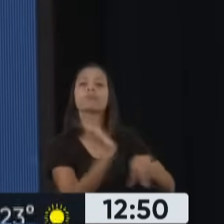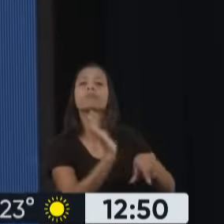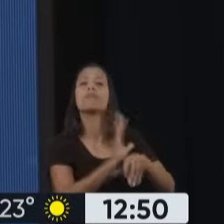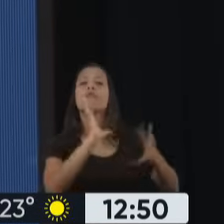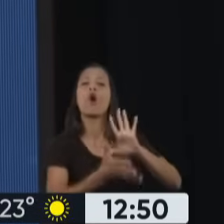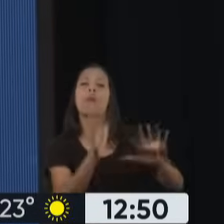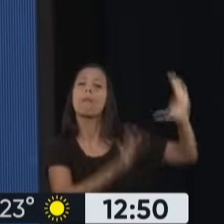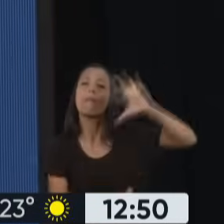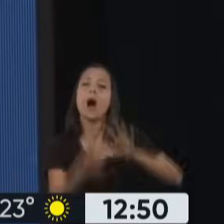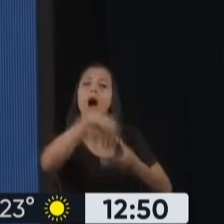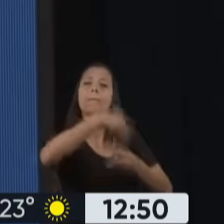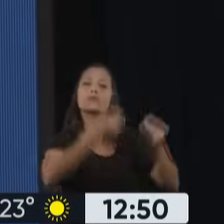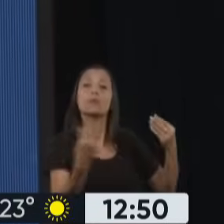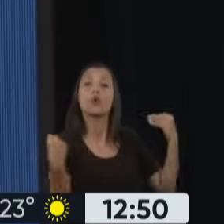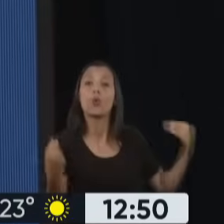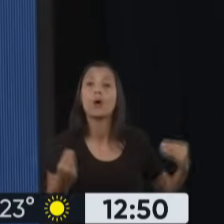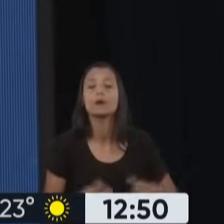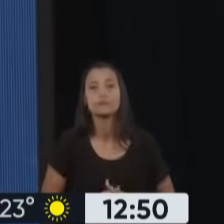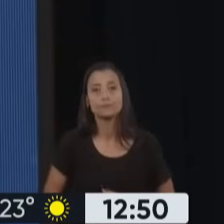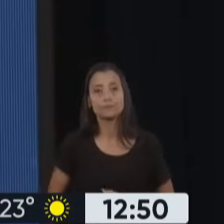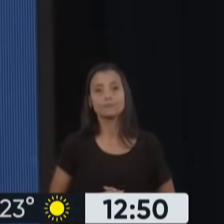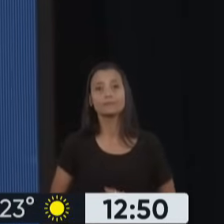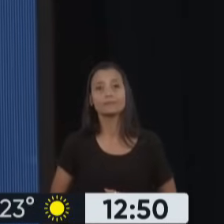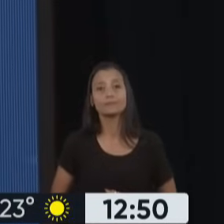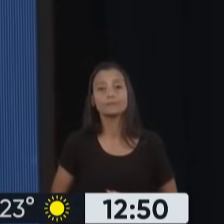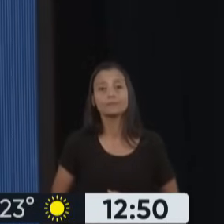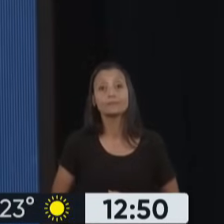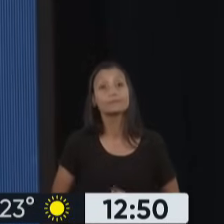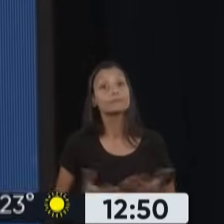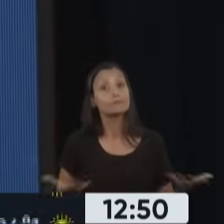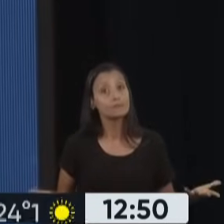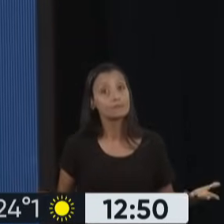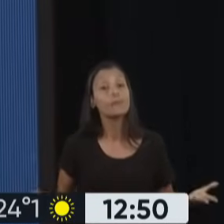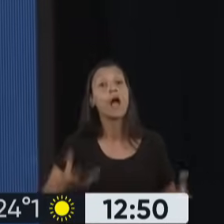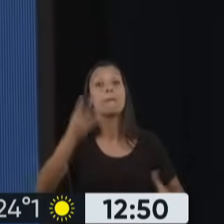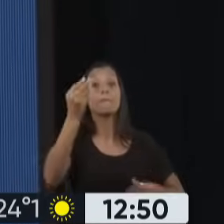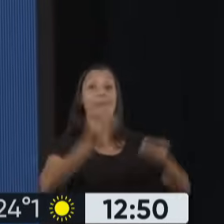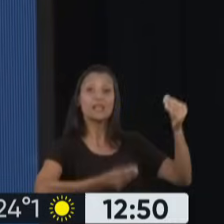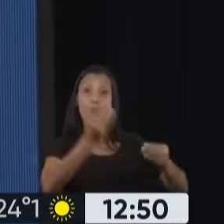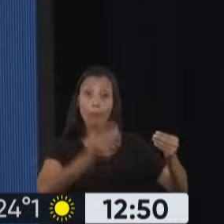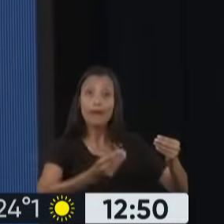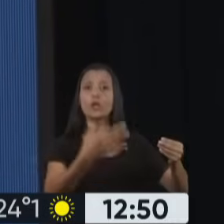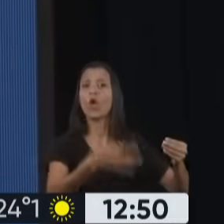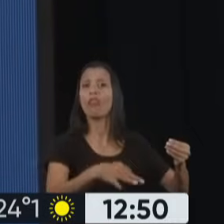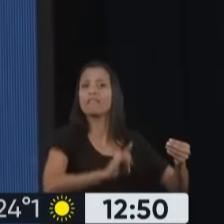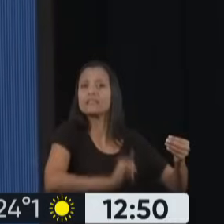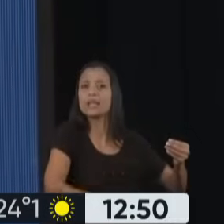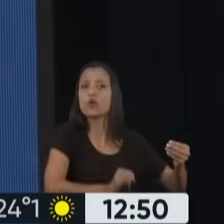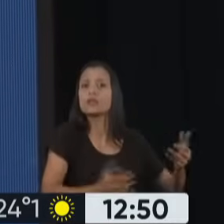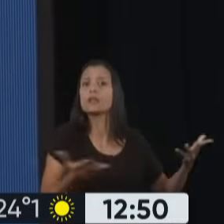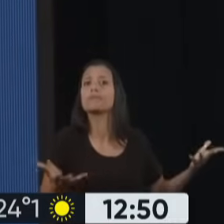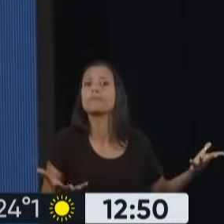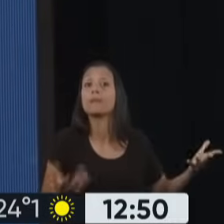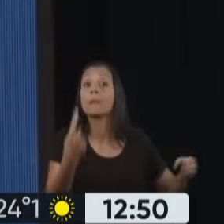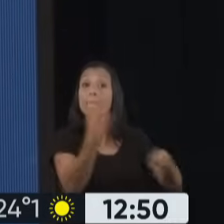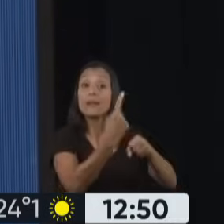es no taxation without representation. Entonces, consecuentemente, el presupuesto tiene que entrar por